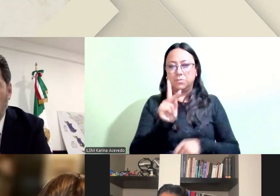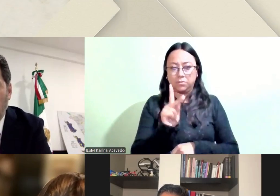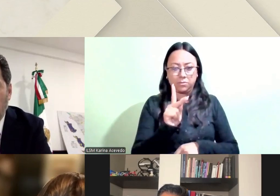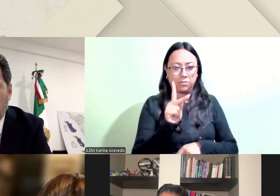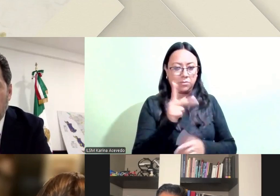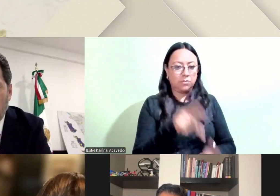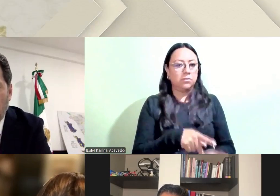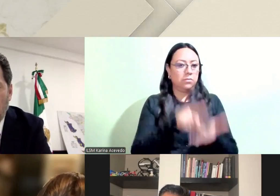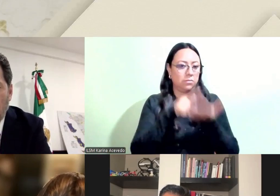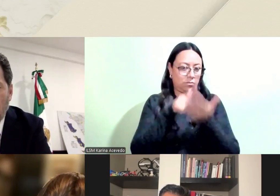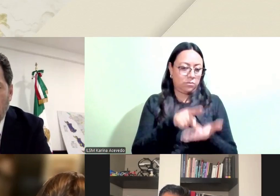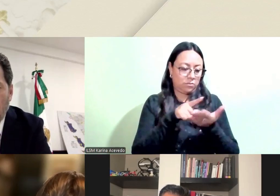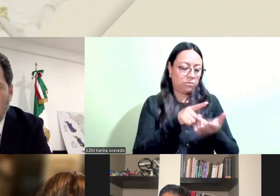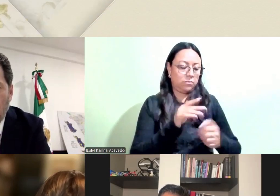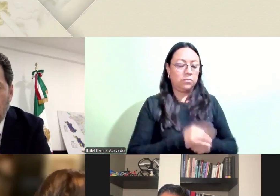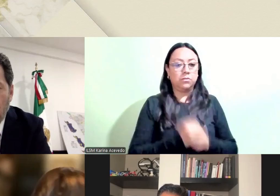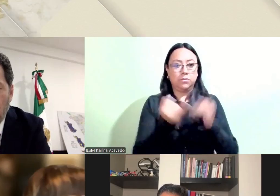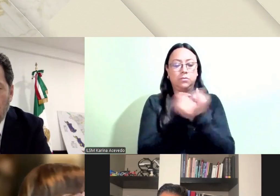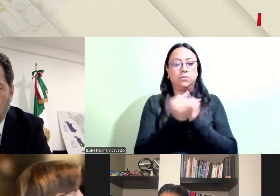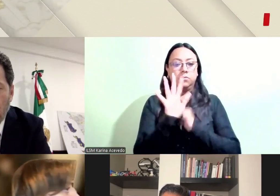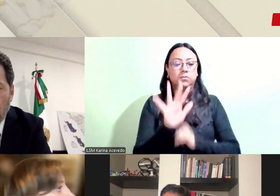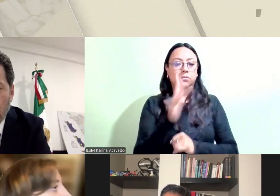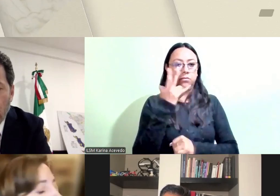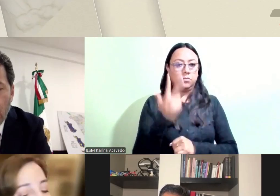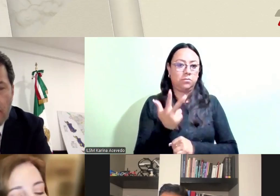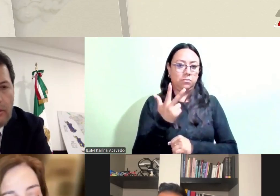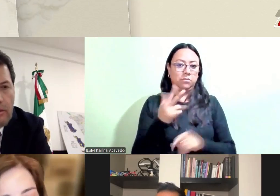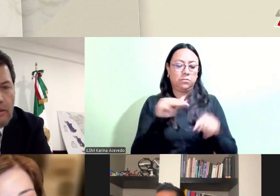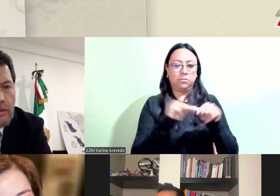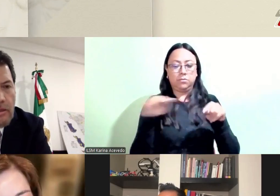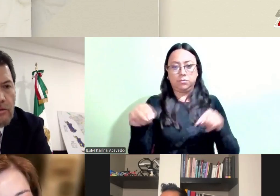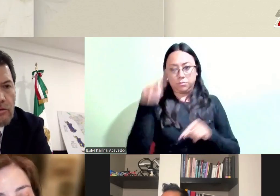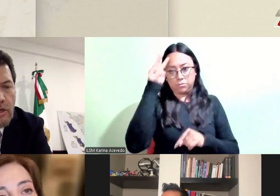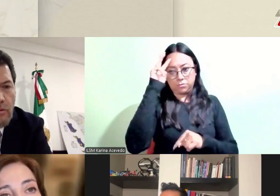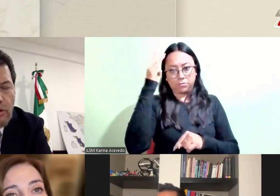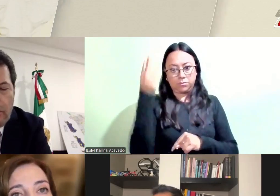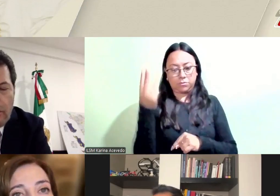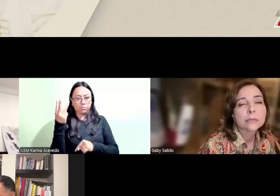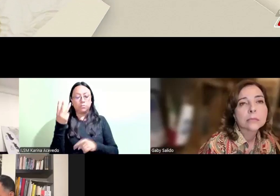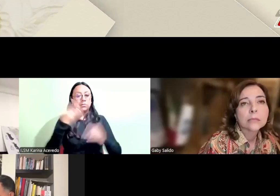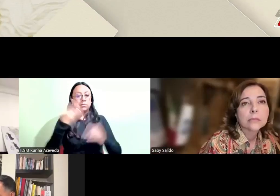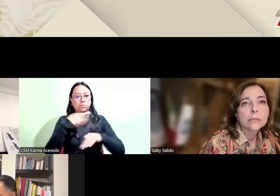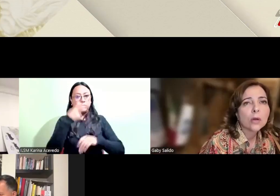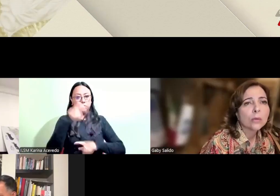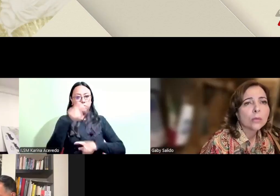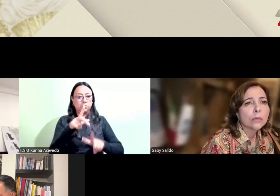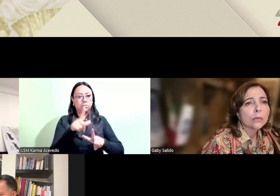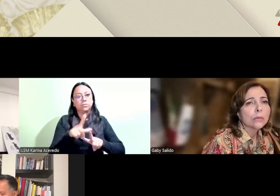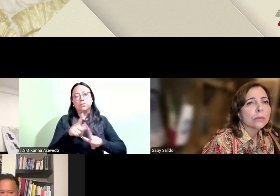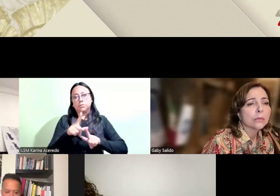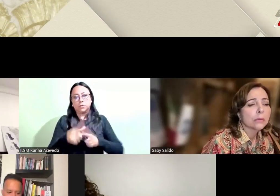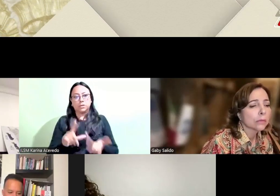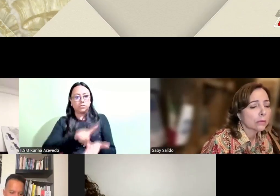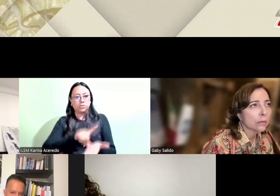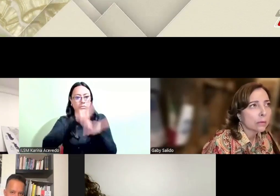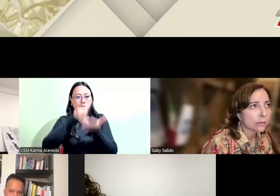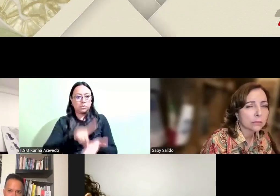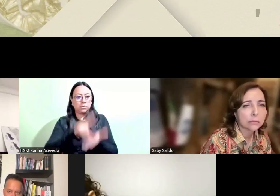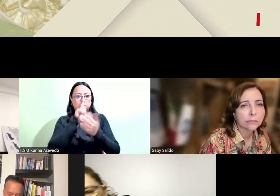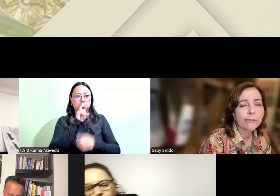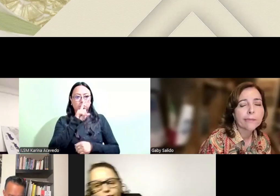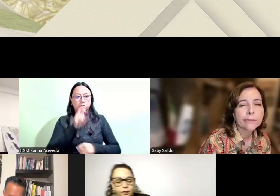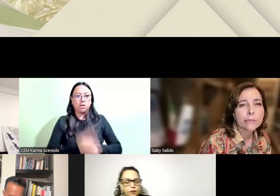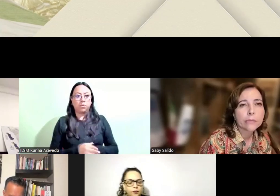igual manera 58 metros cúbicos de litros de agua respecto a 41. Esto es,